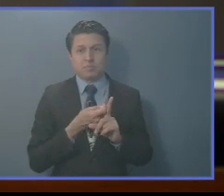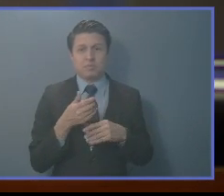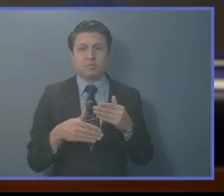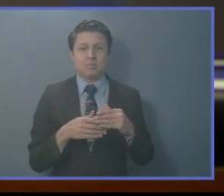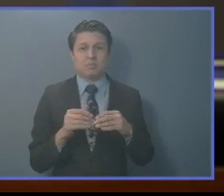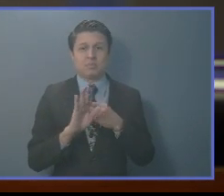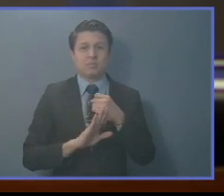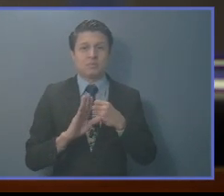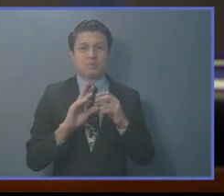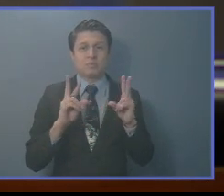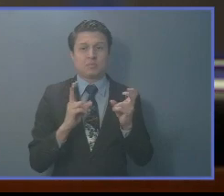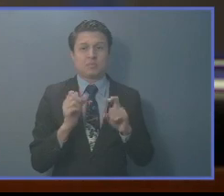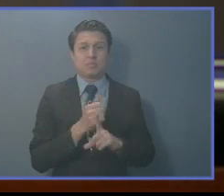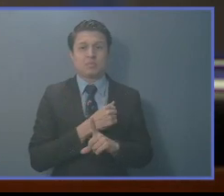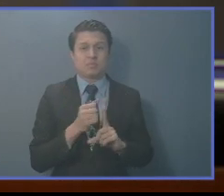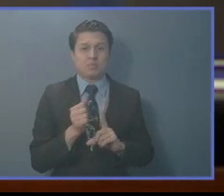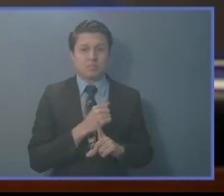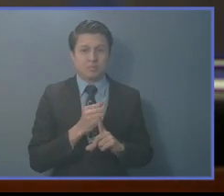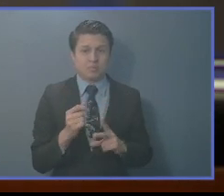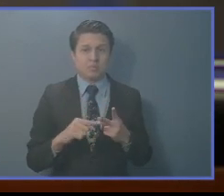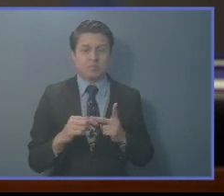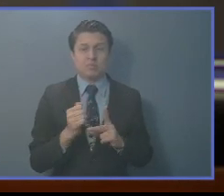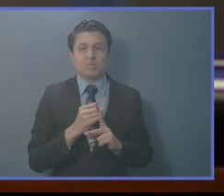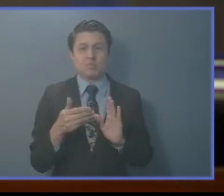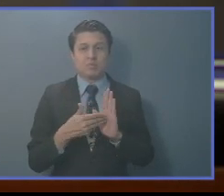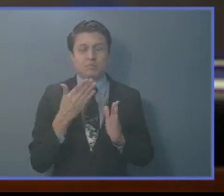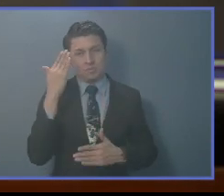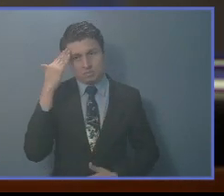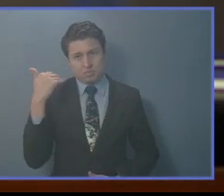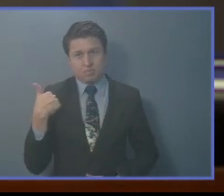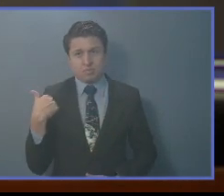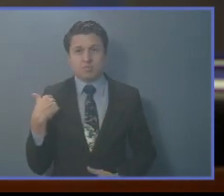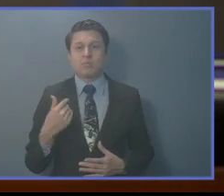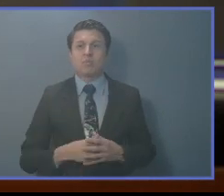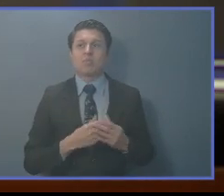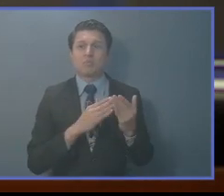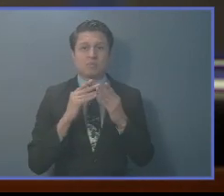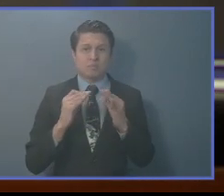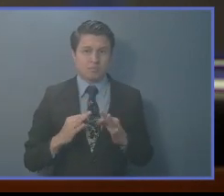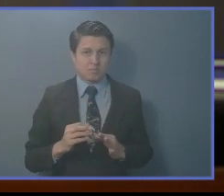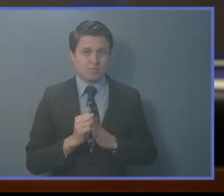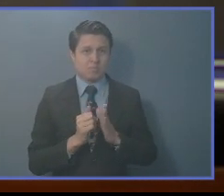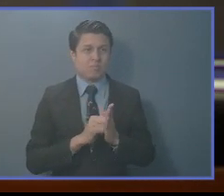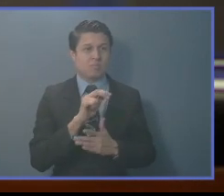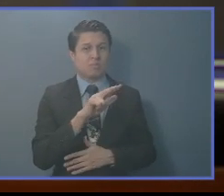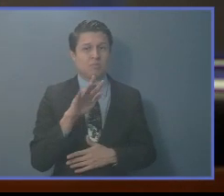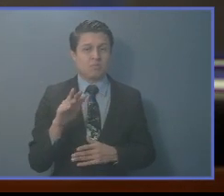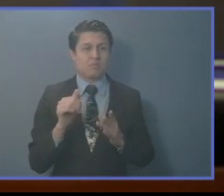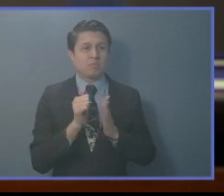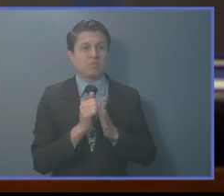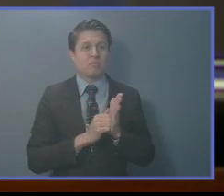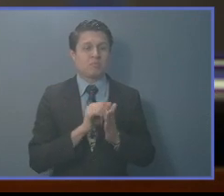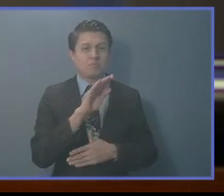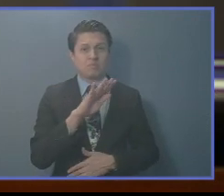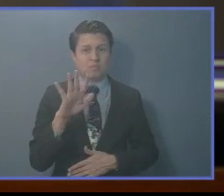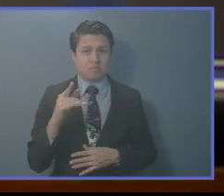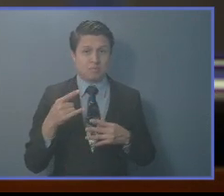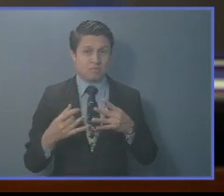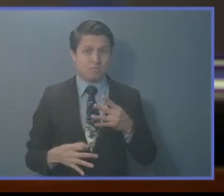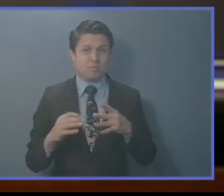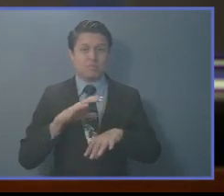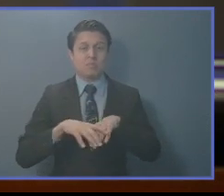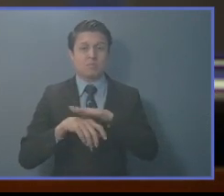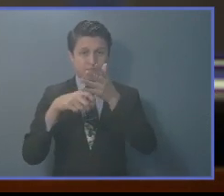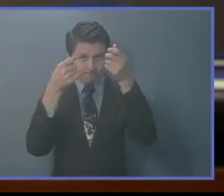en materia de violencia intrafamiliar, violencia contra la mujer, materia electoral y las facultades previstas en los artículos 35 y 45 de la ley